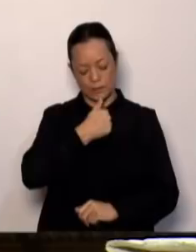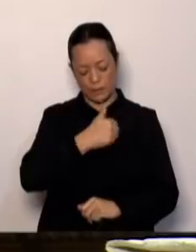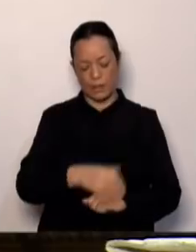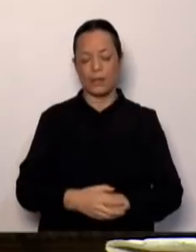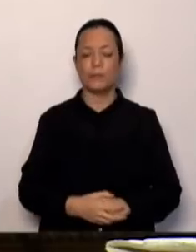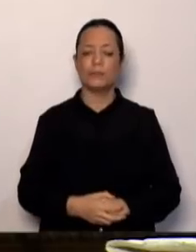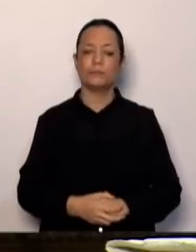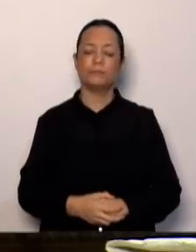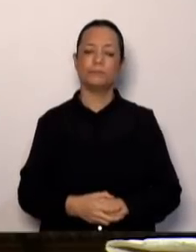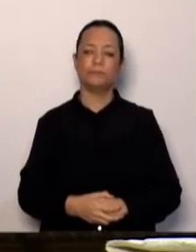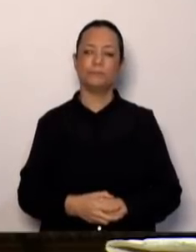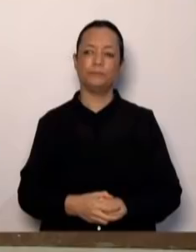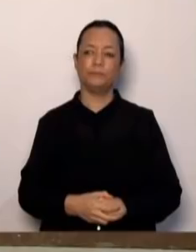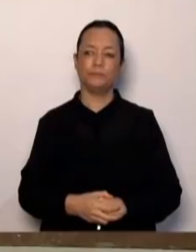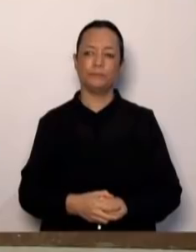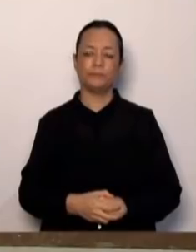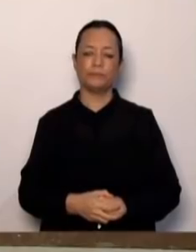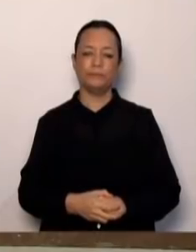siglos.